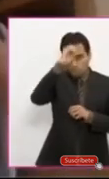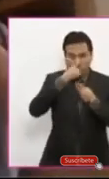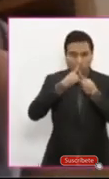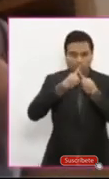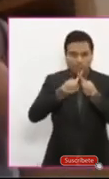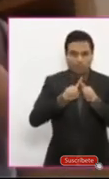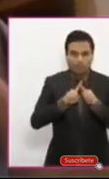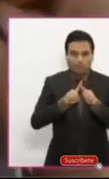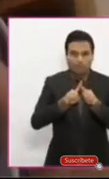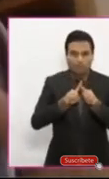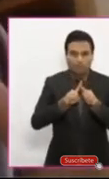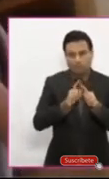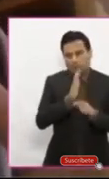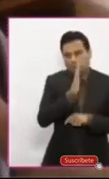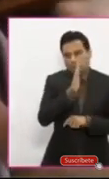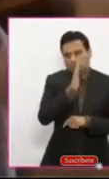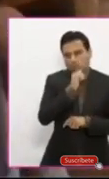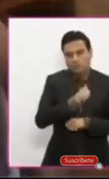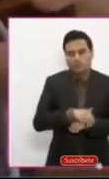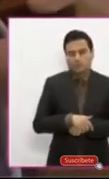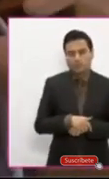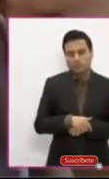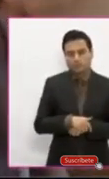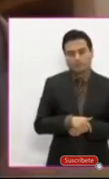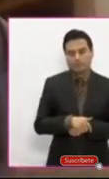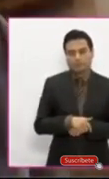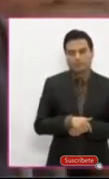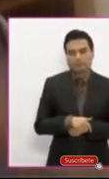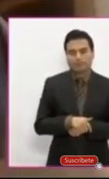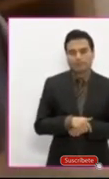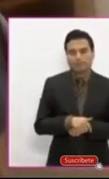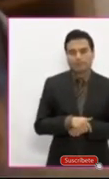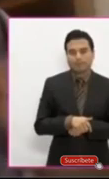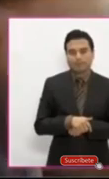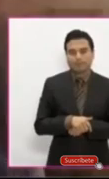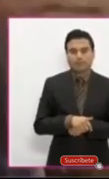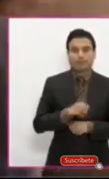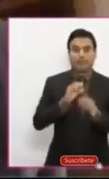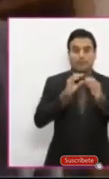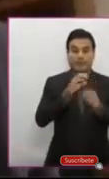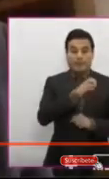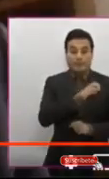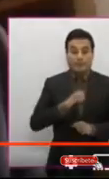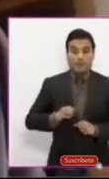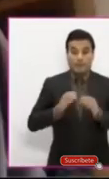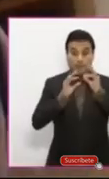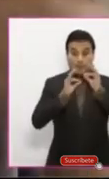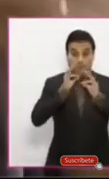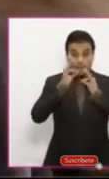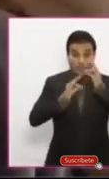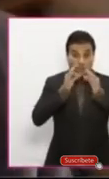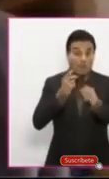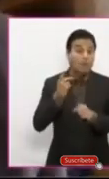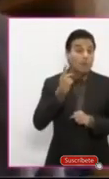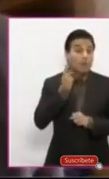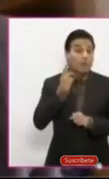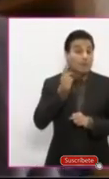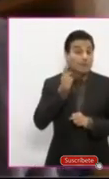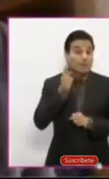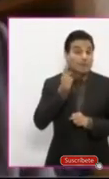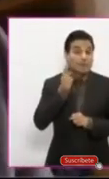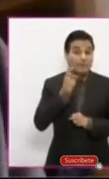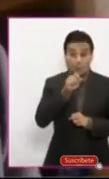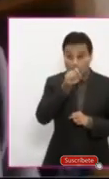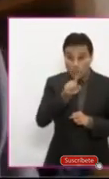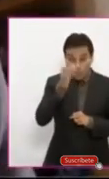es compatible con el adecuado desarrollo de las campañas políticas cuando hay campañas electorales